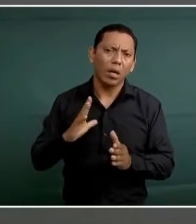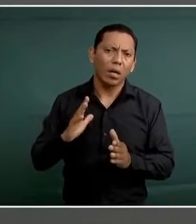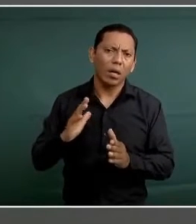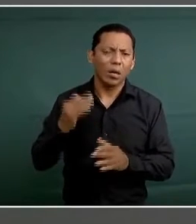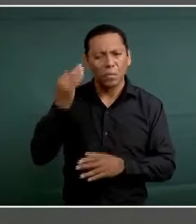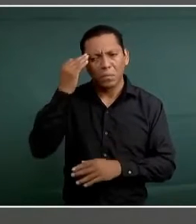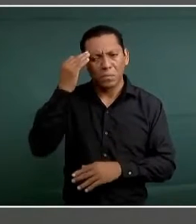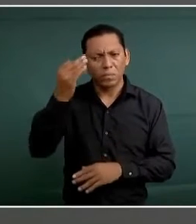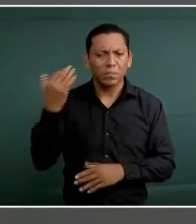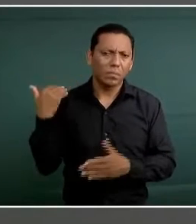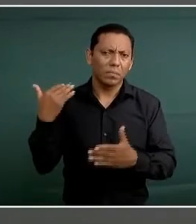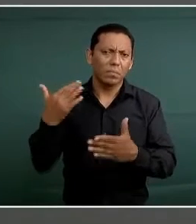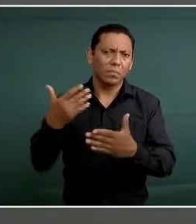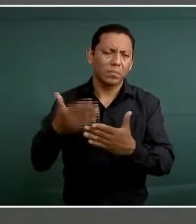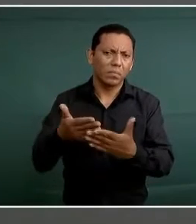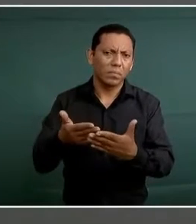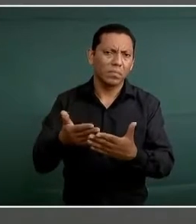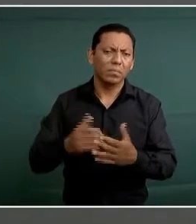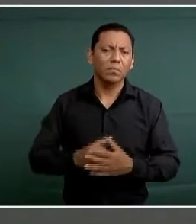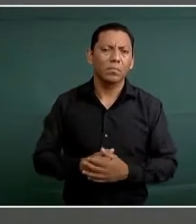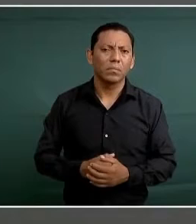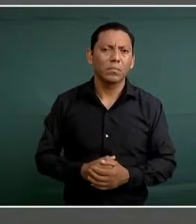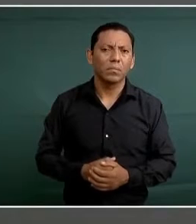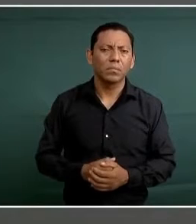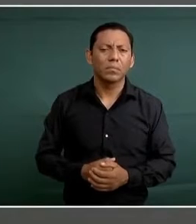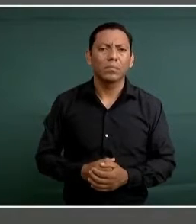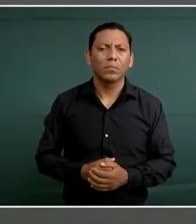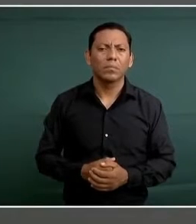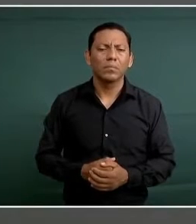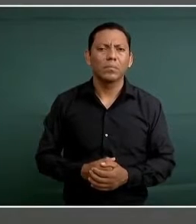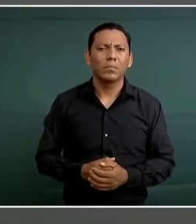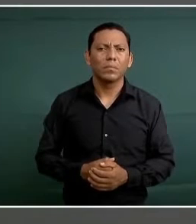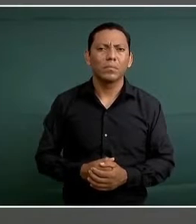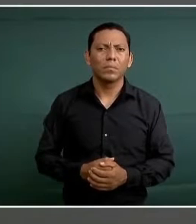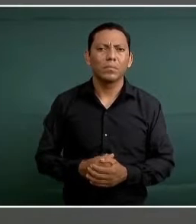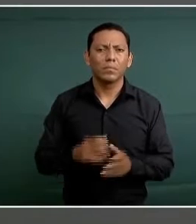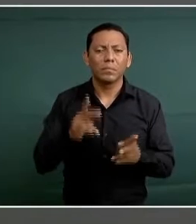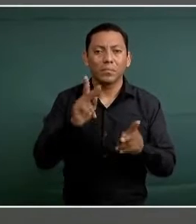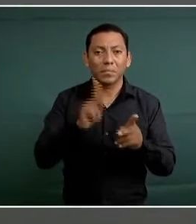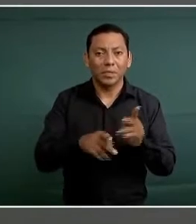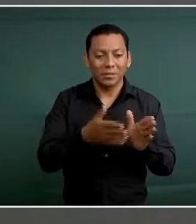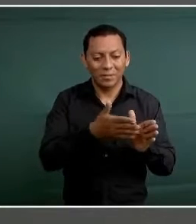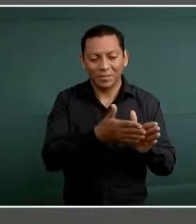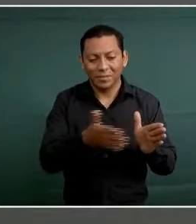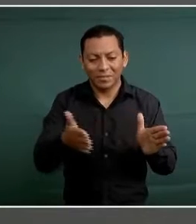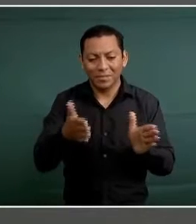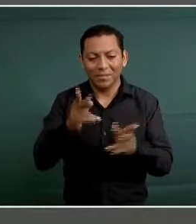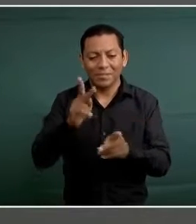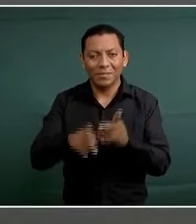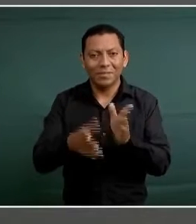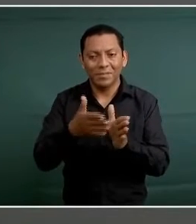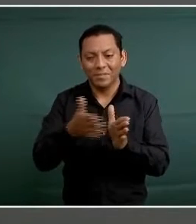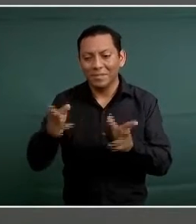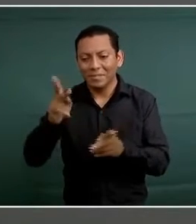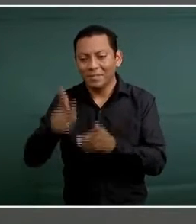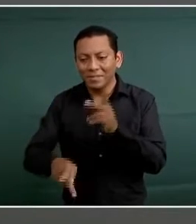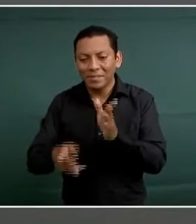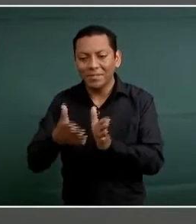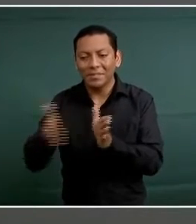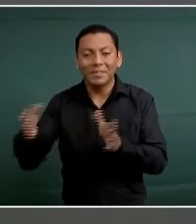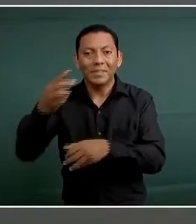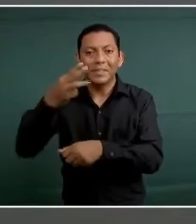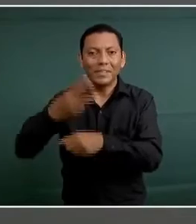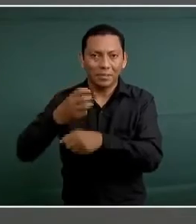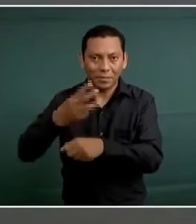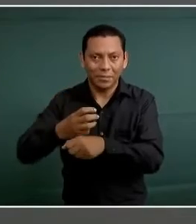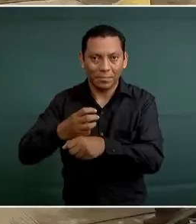atrás es decir de la tercera etapa usted cómo